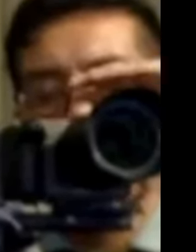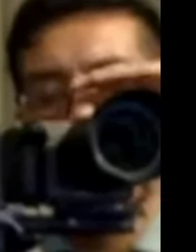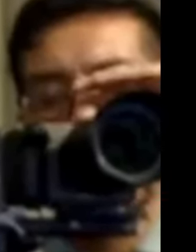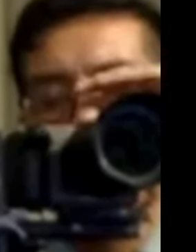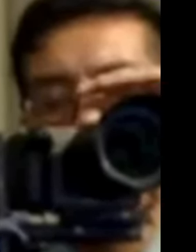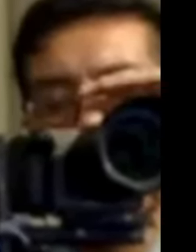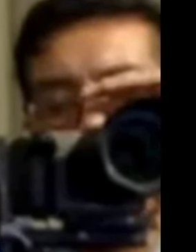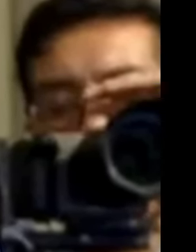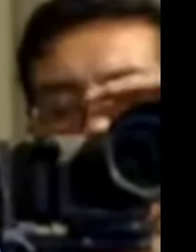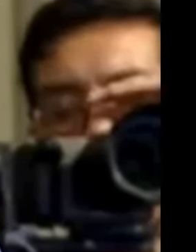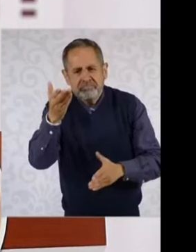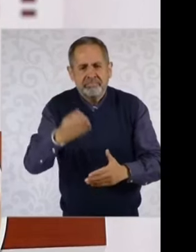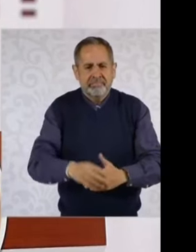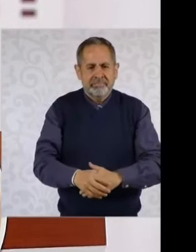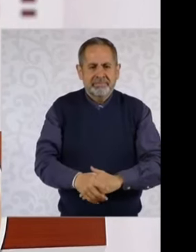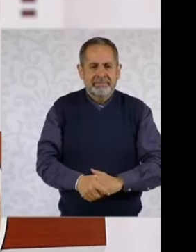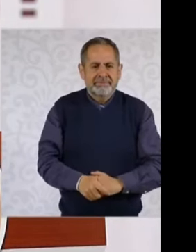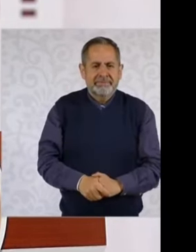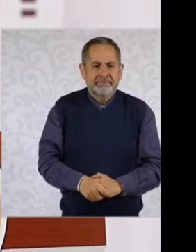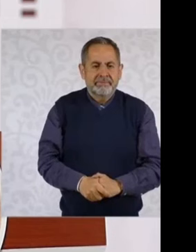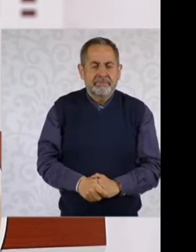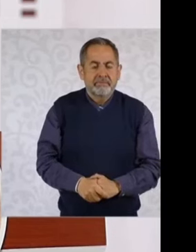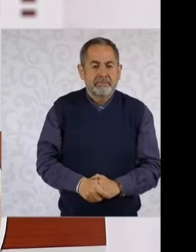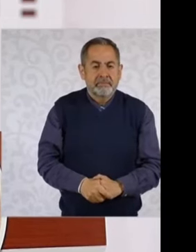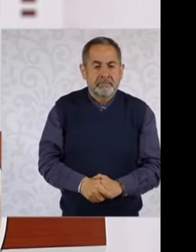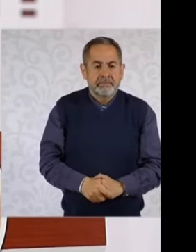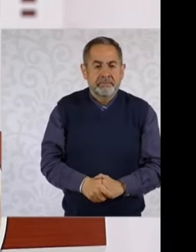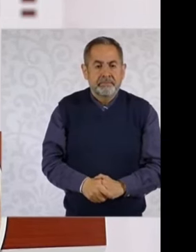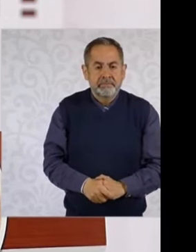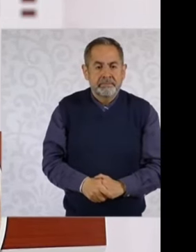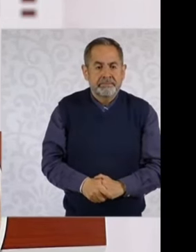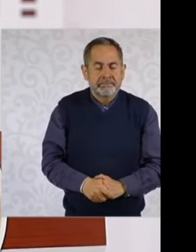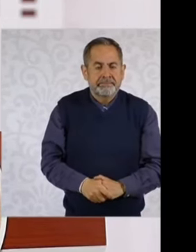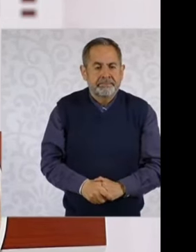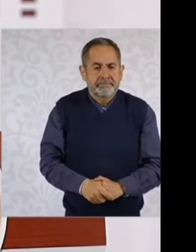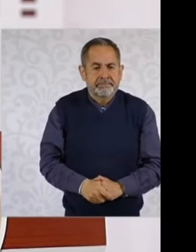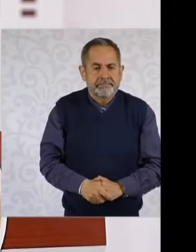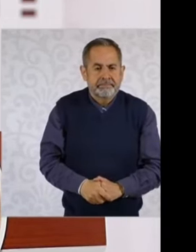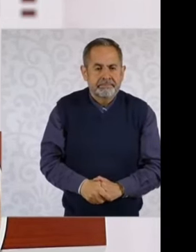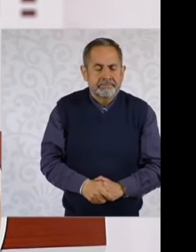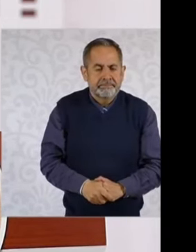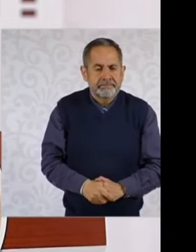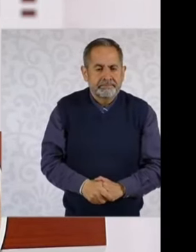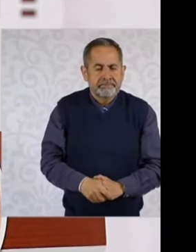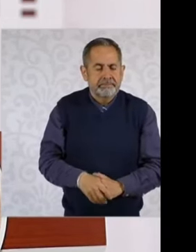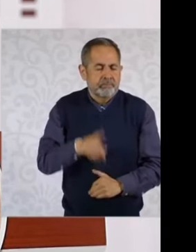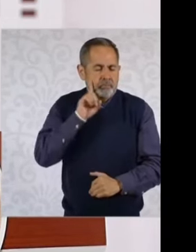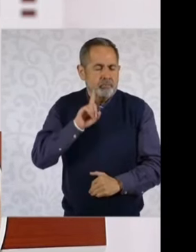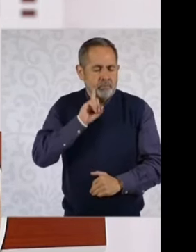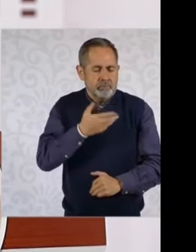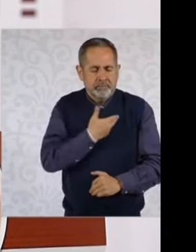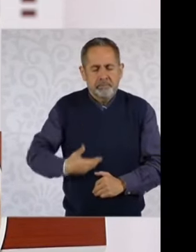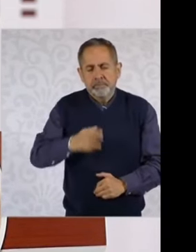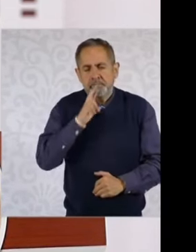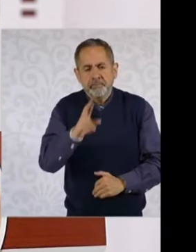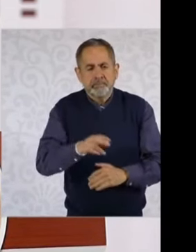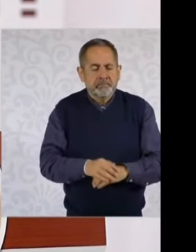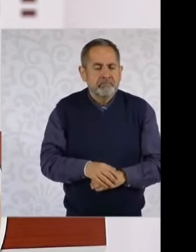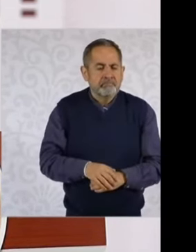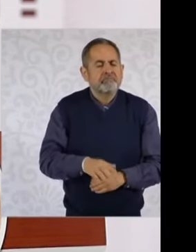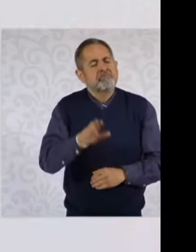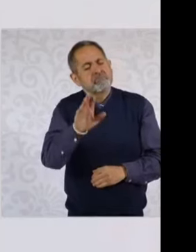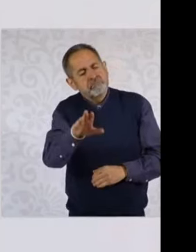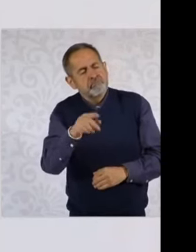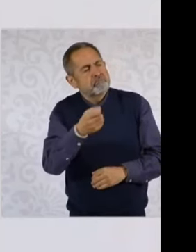contundente queridos amigos primeramente aclaró la supuesta idea que desde hace mucho tiempo está